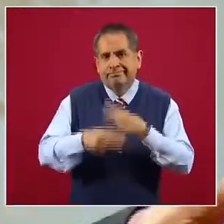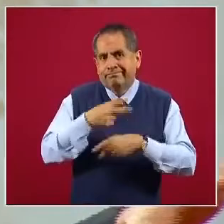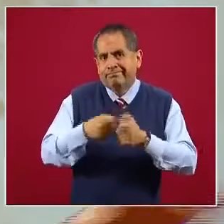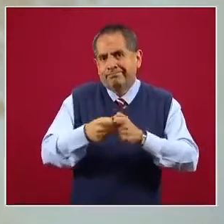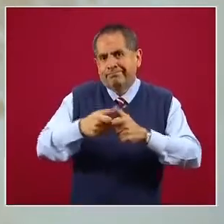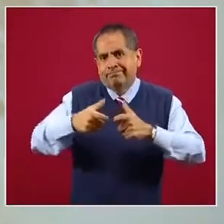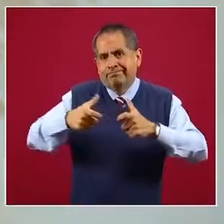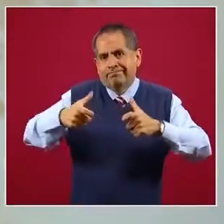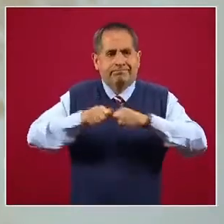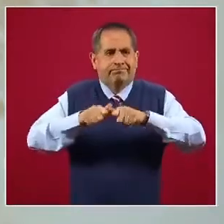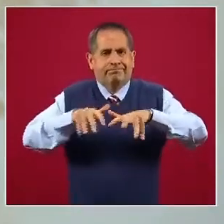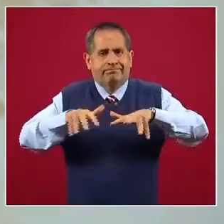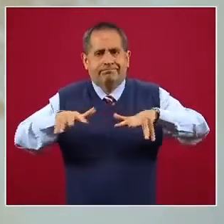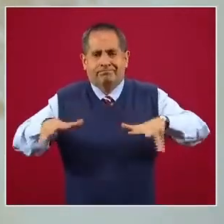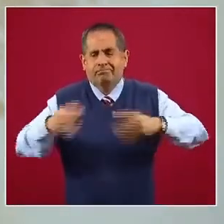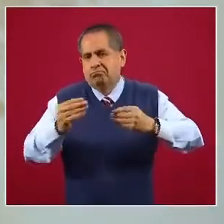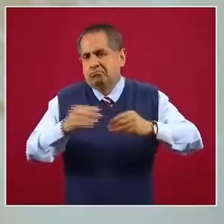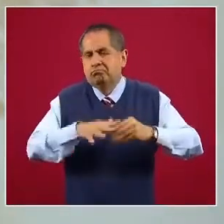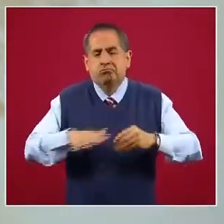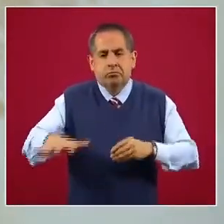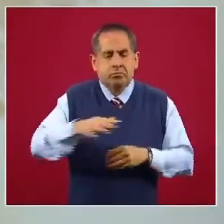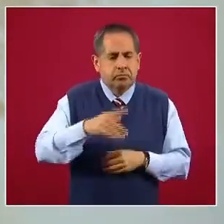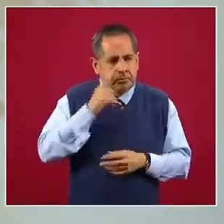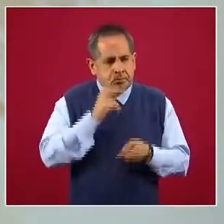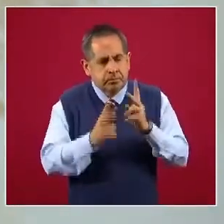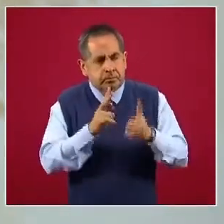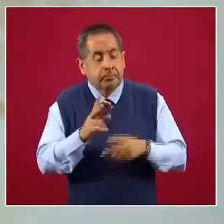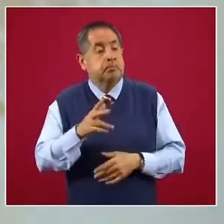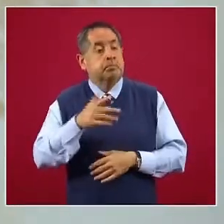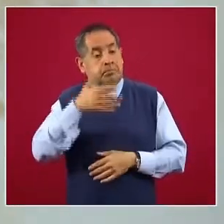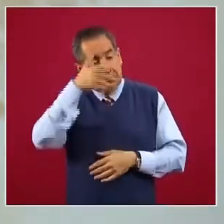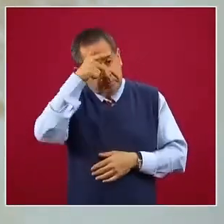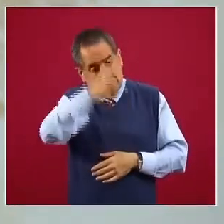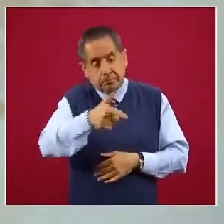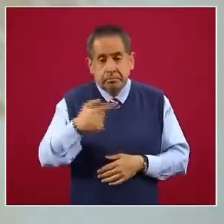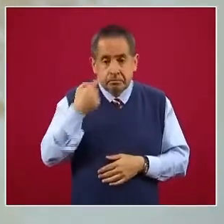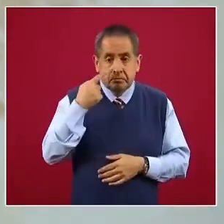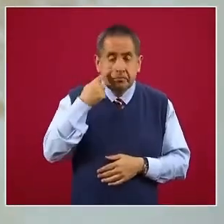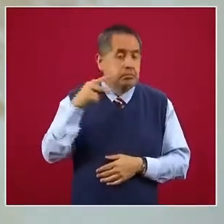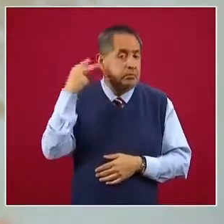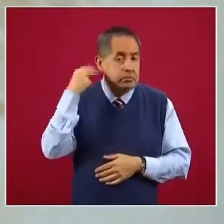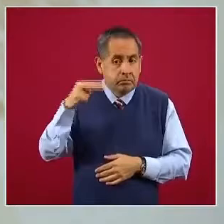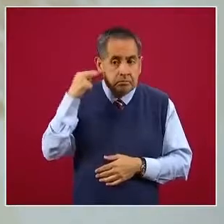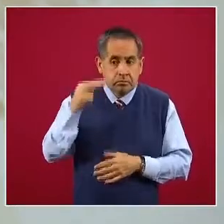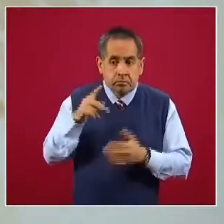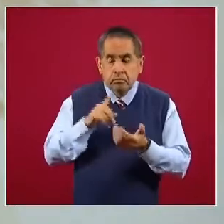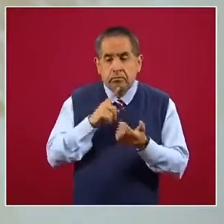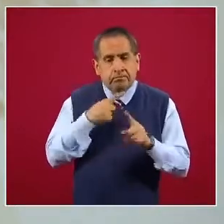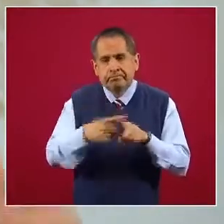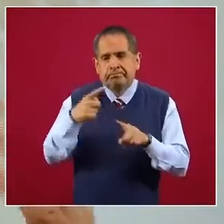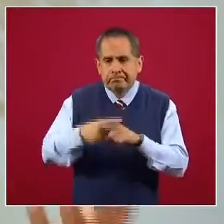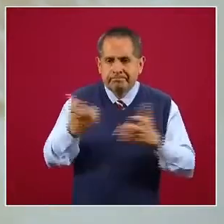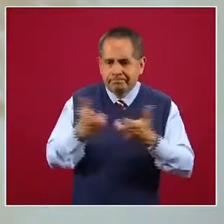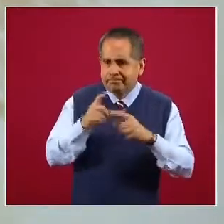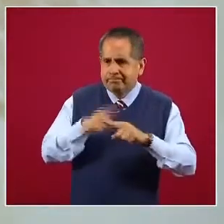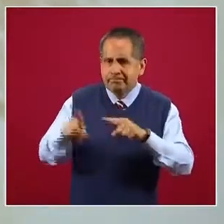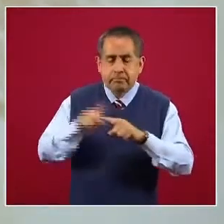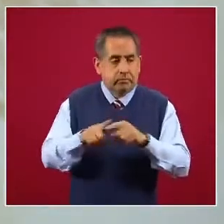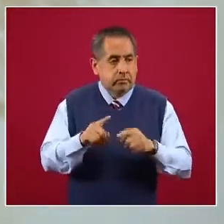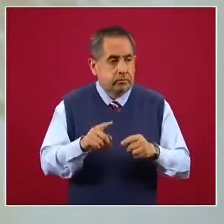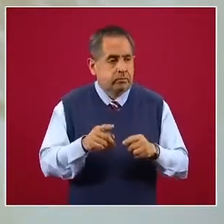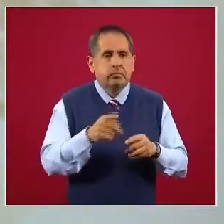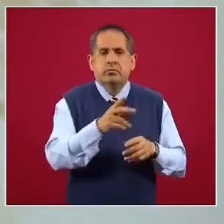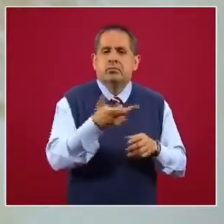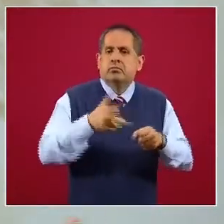y también de dispersión de la epidemia. Y me dio gusto saber que en Veracruz están trabajando en varios frentes, están abriendo